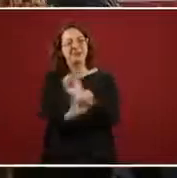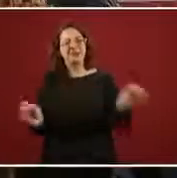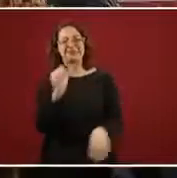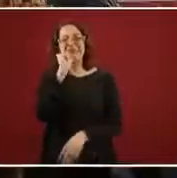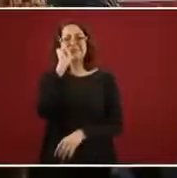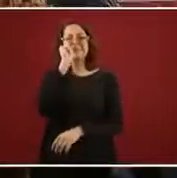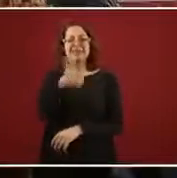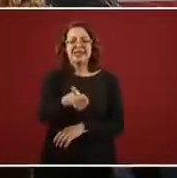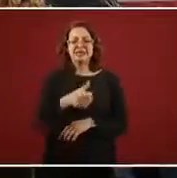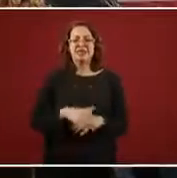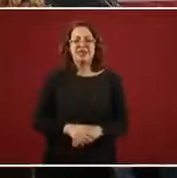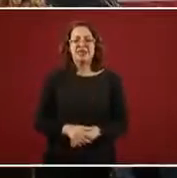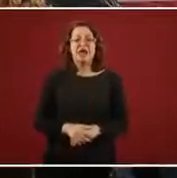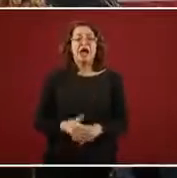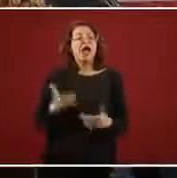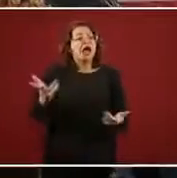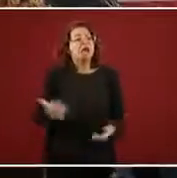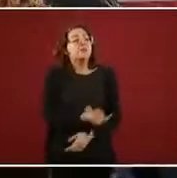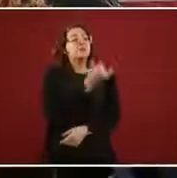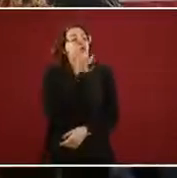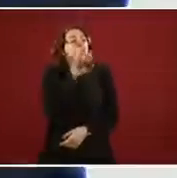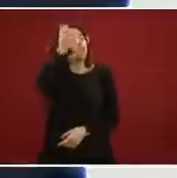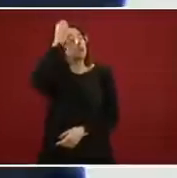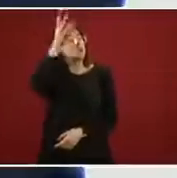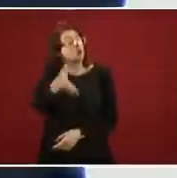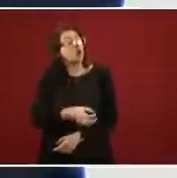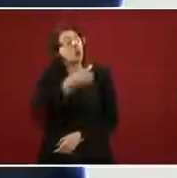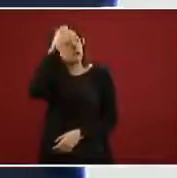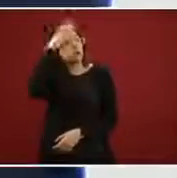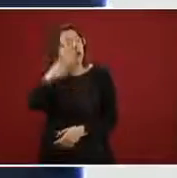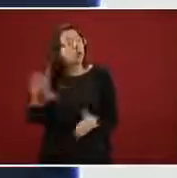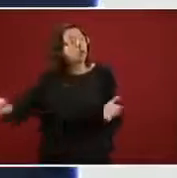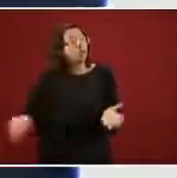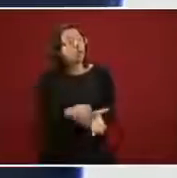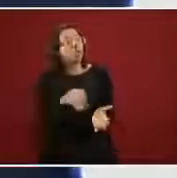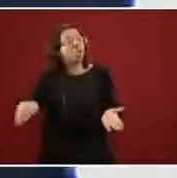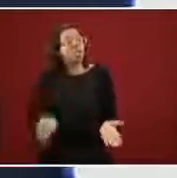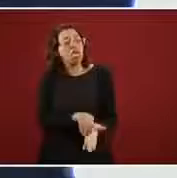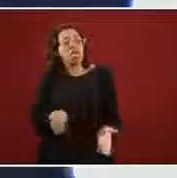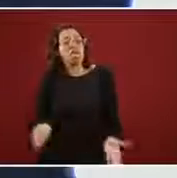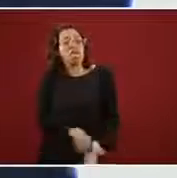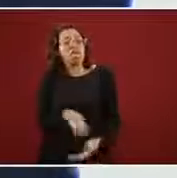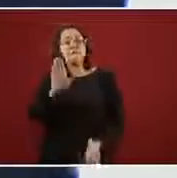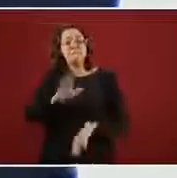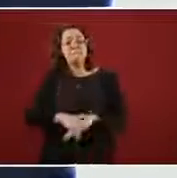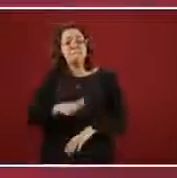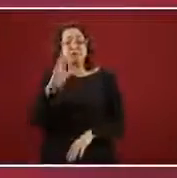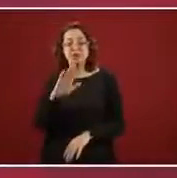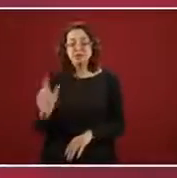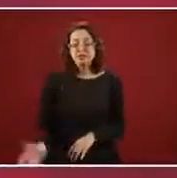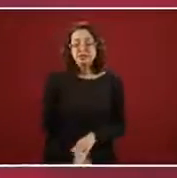Nada de que esto no estaba contemplado en el contrato y necesita una ampliación.